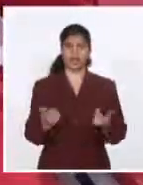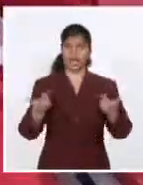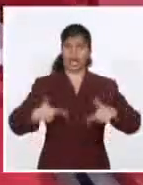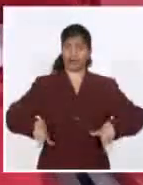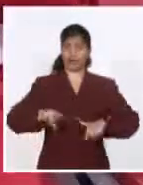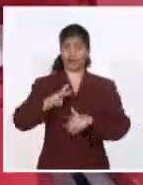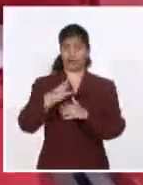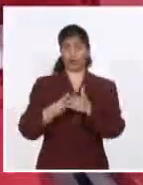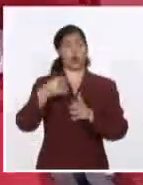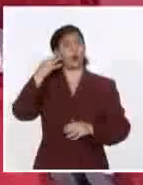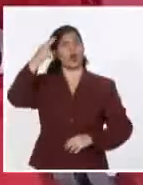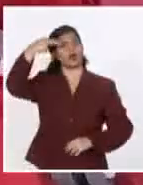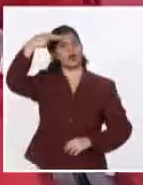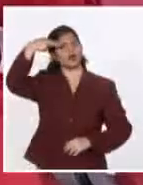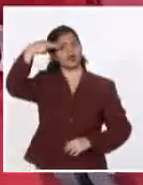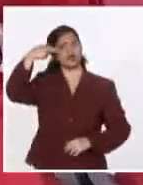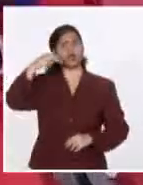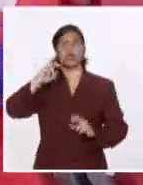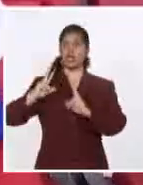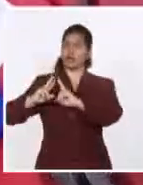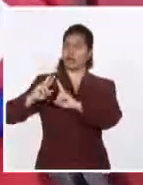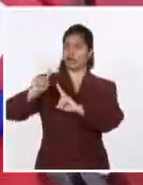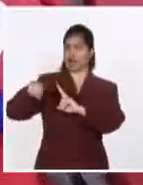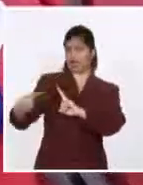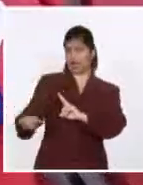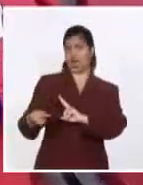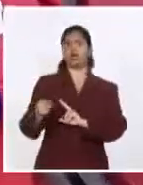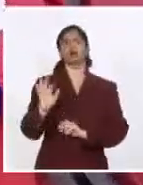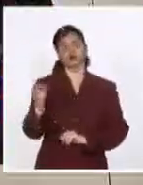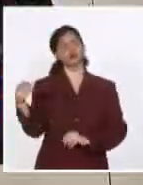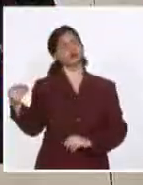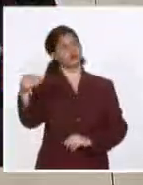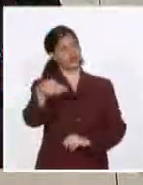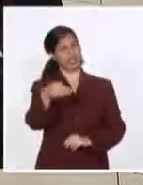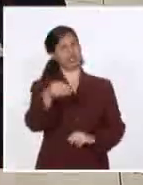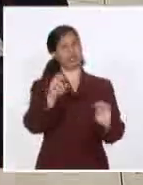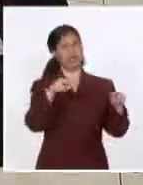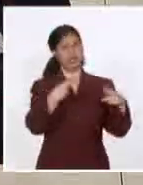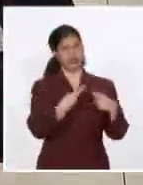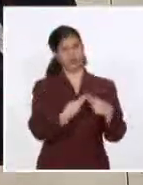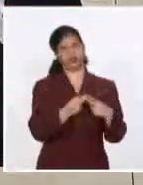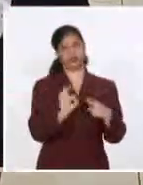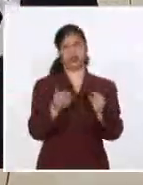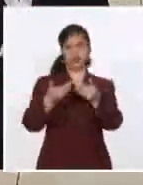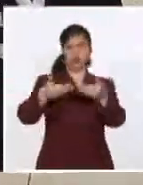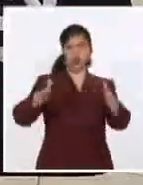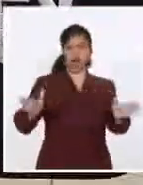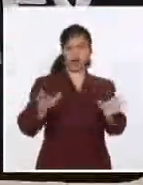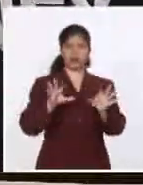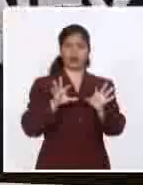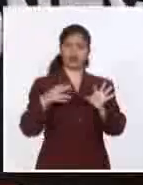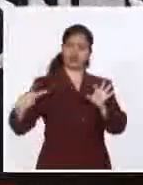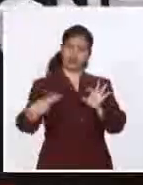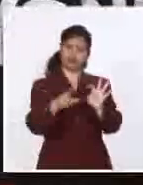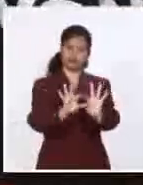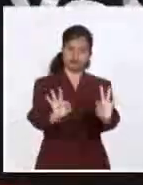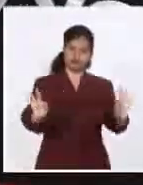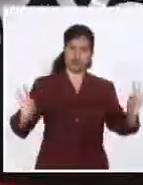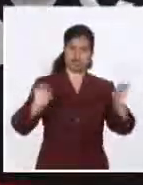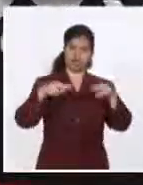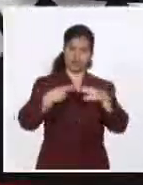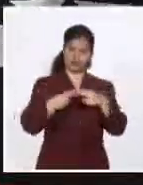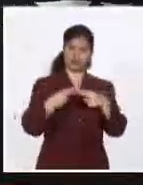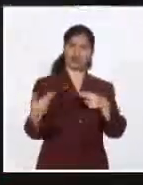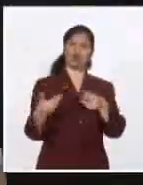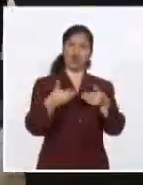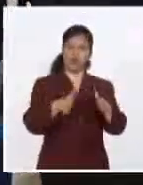omara Durán y riel yanqui el sol serán nuestros abanderados en la ceremonia de apertura nuestra delegación viaja a los juegos